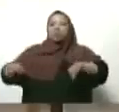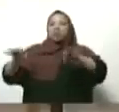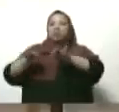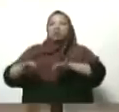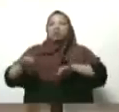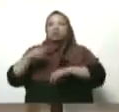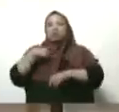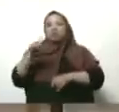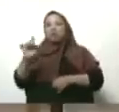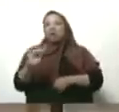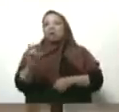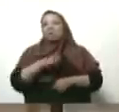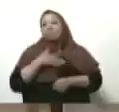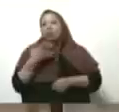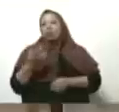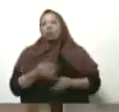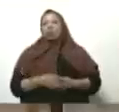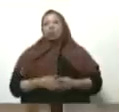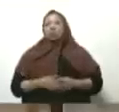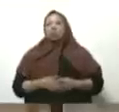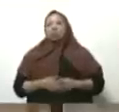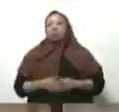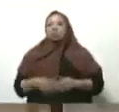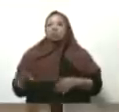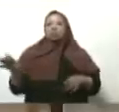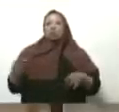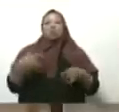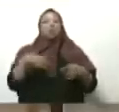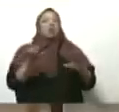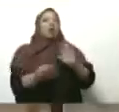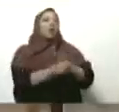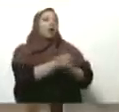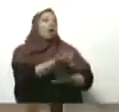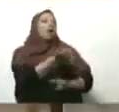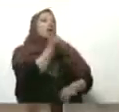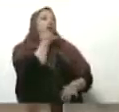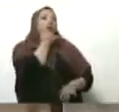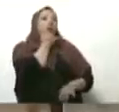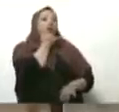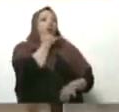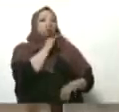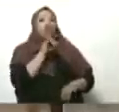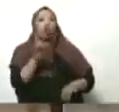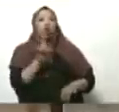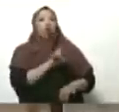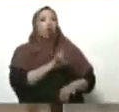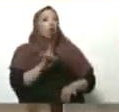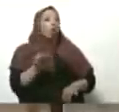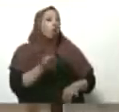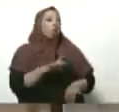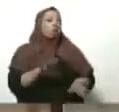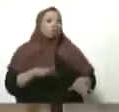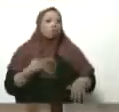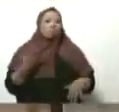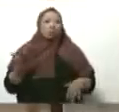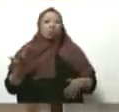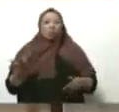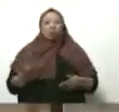decir que eso fue un simple abuso uno que se equivocó cometió un error no chico